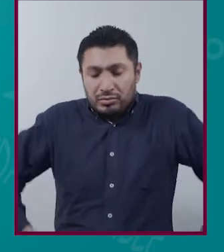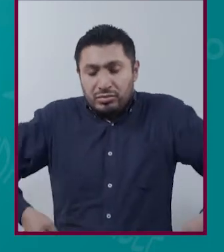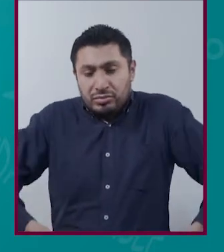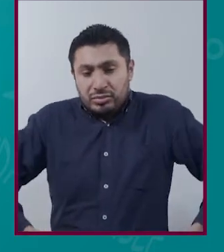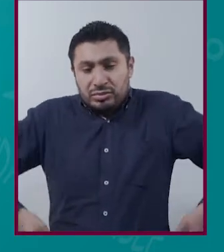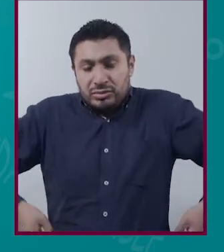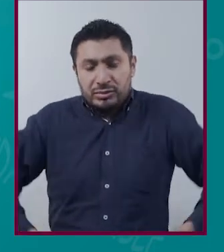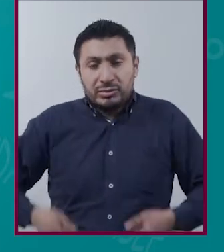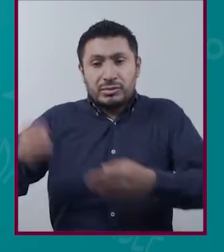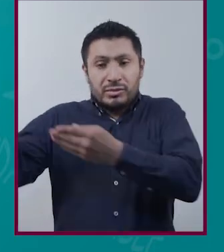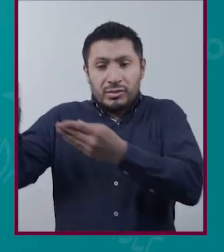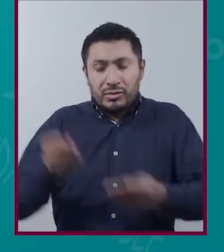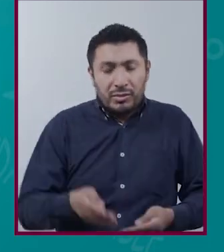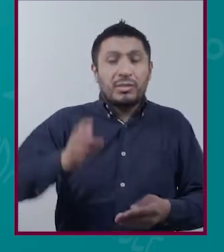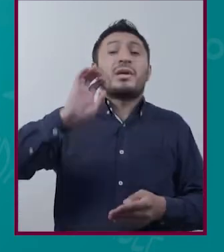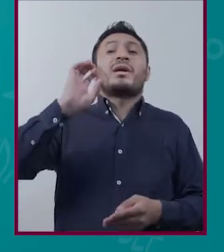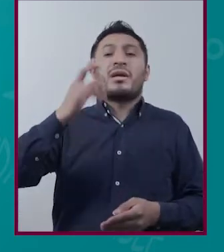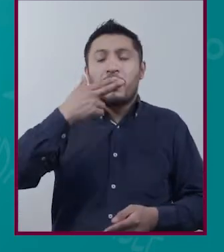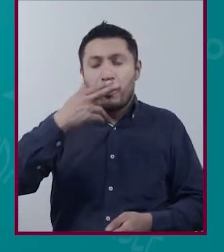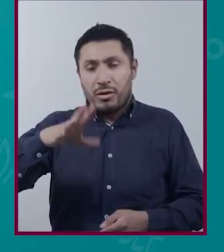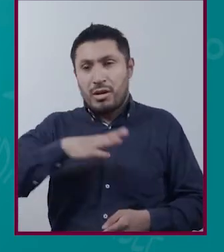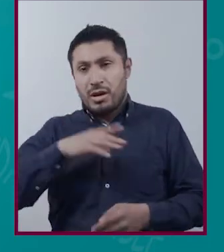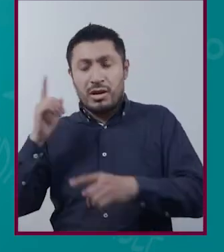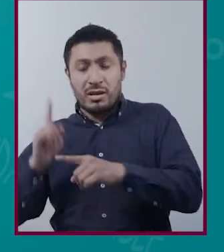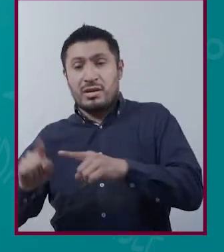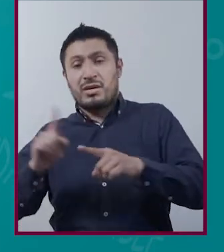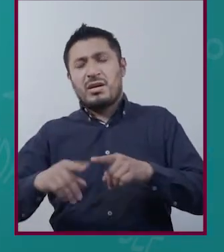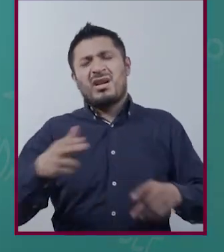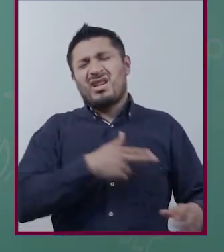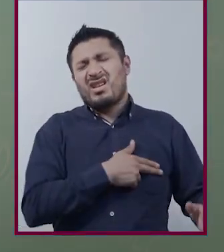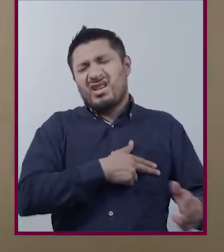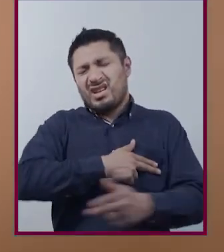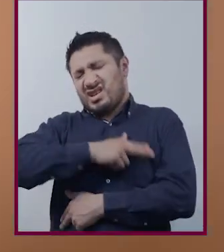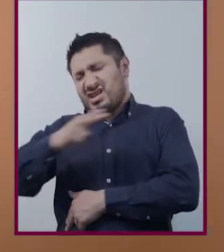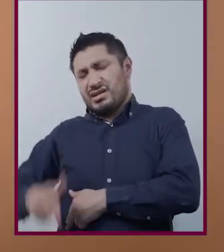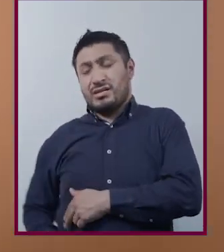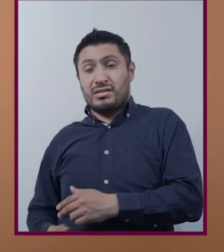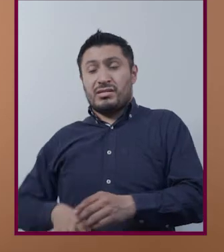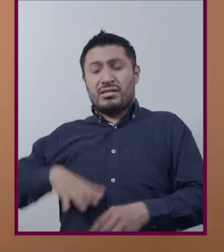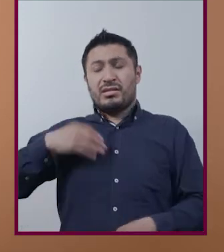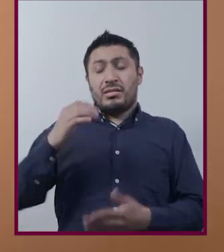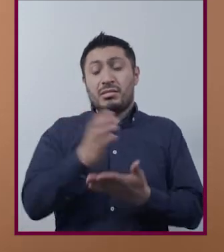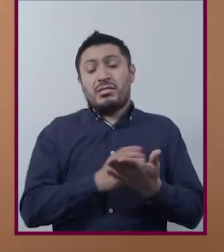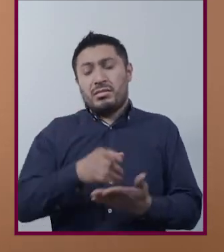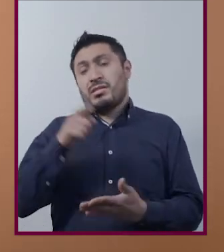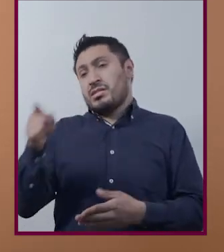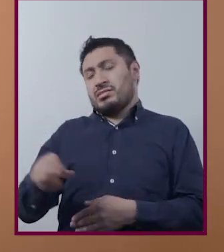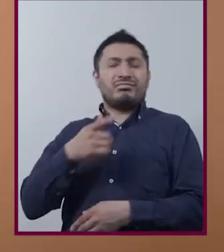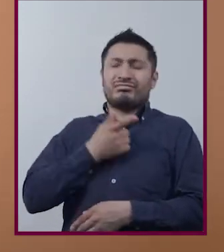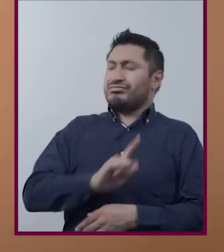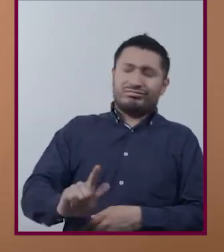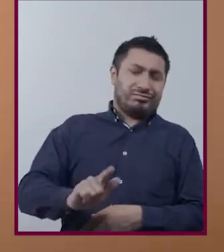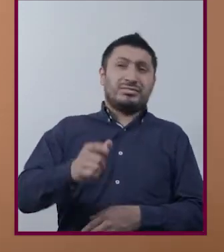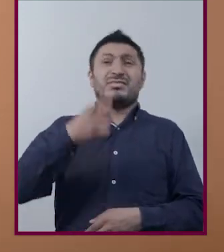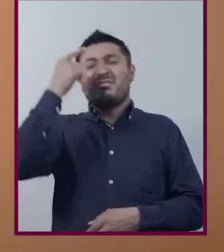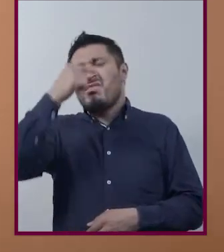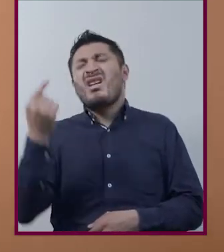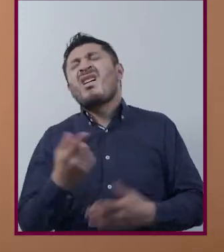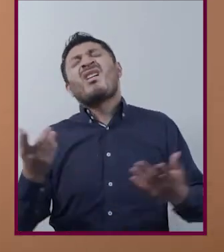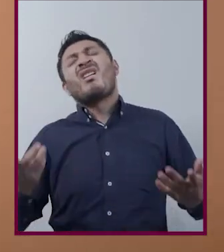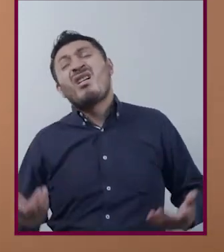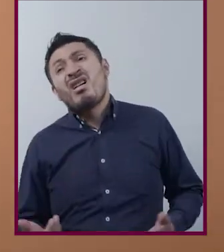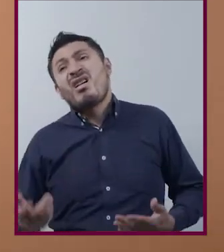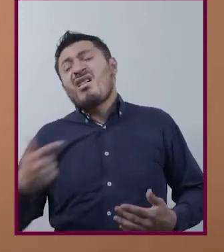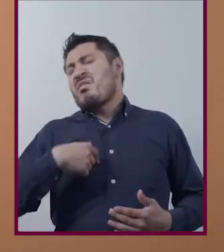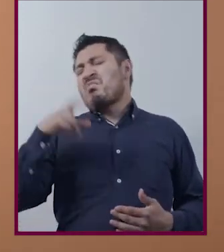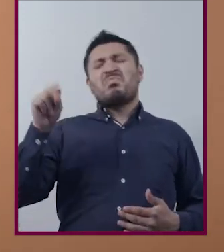fue traído a Chihuahua. Tenía varias heridas. Lo quisieron curar. Él no se dejó. Dijo, ¿que para qué? Que ya